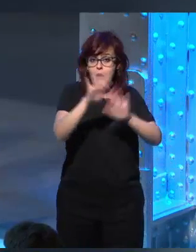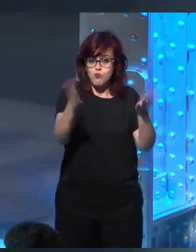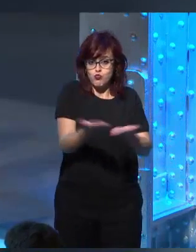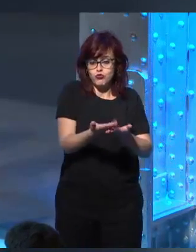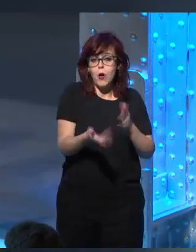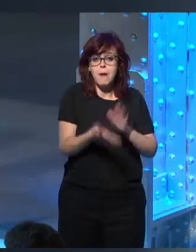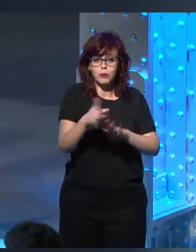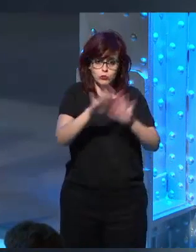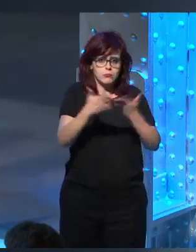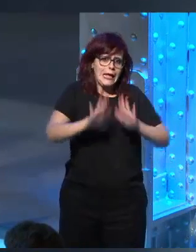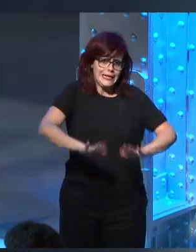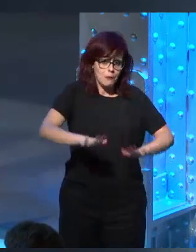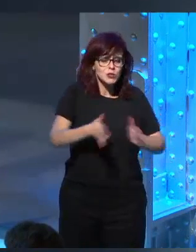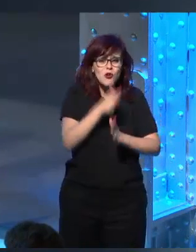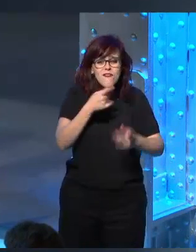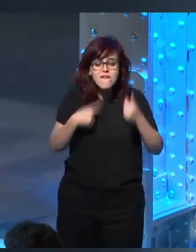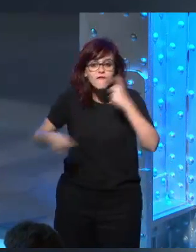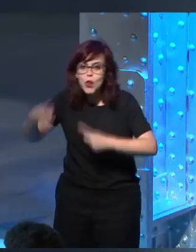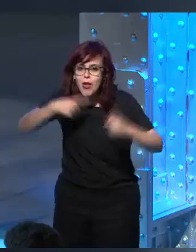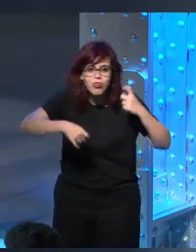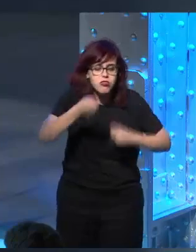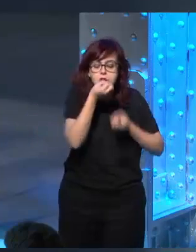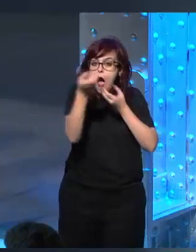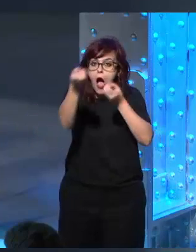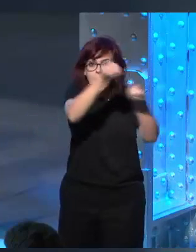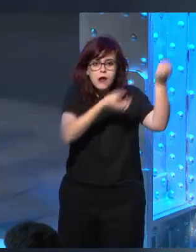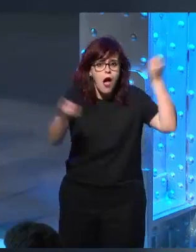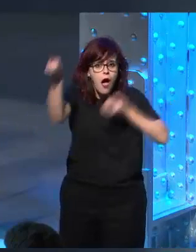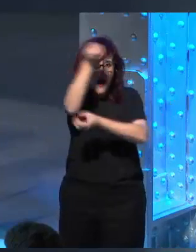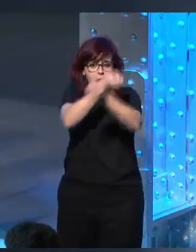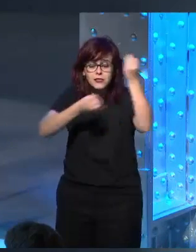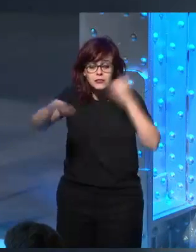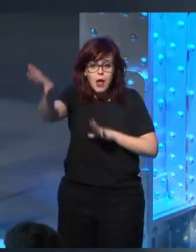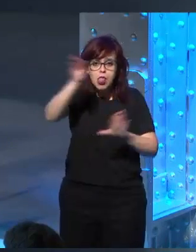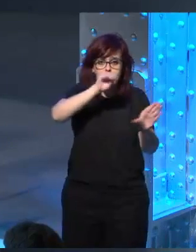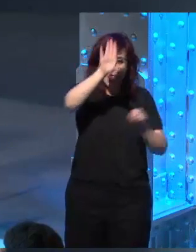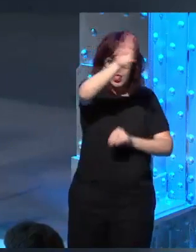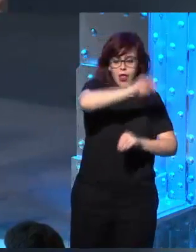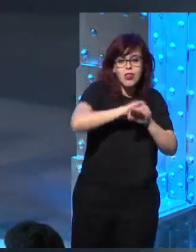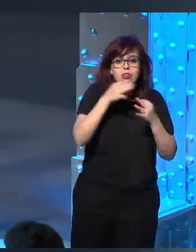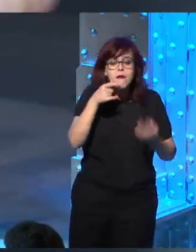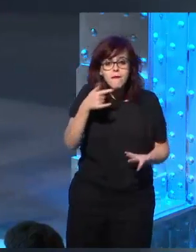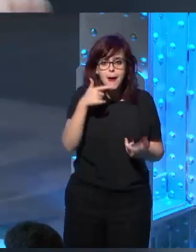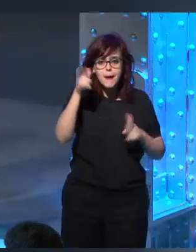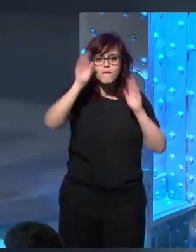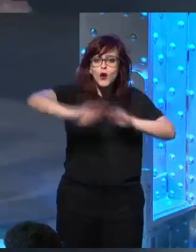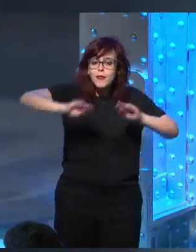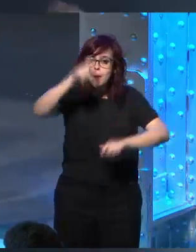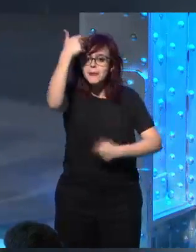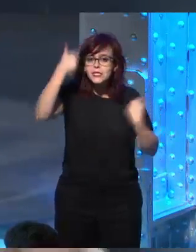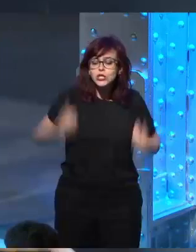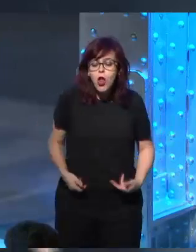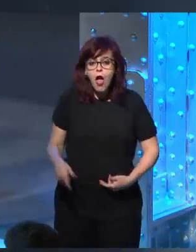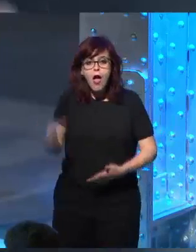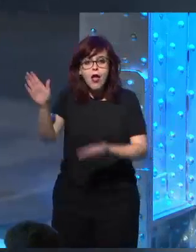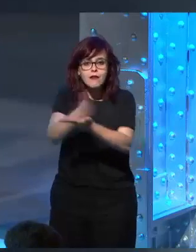coño? Donde la información está por todos sitios, y no, lo que hay que formar es a gente que sepa discriminar y que sepa, porque la